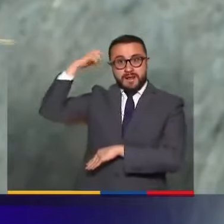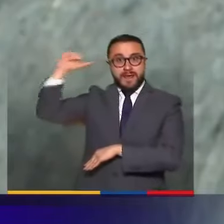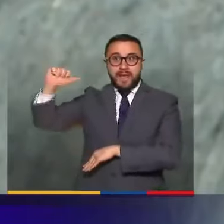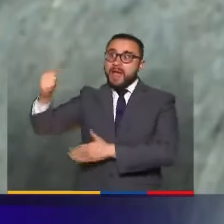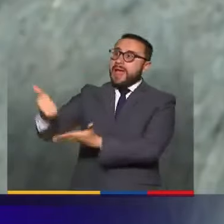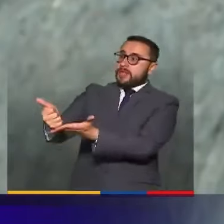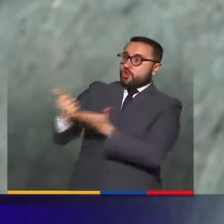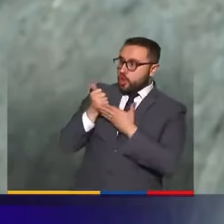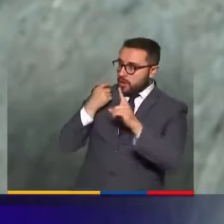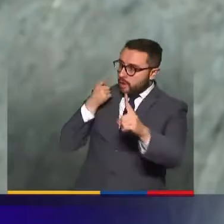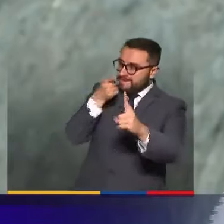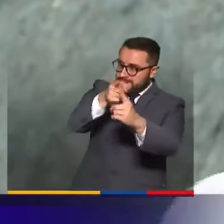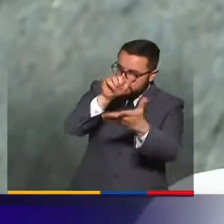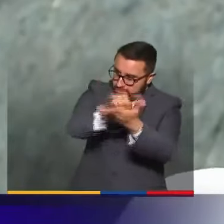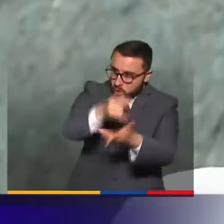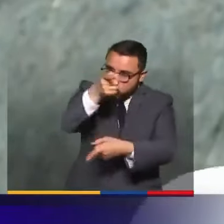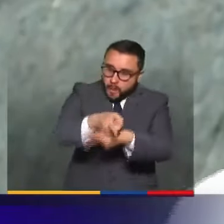en ese propósito,